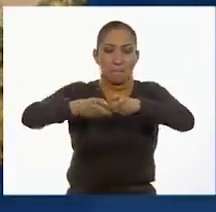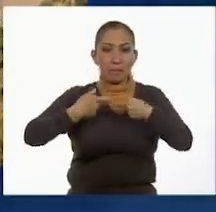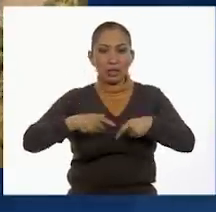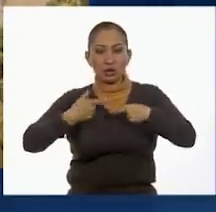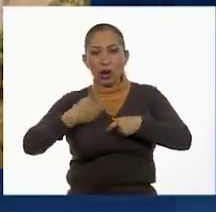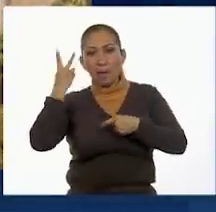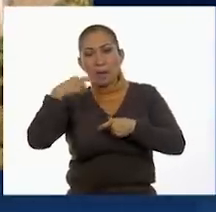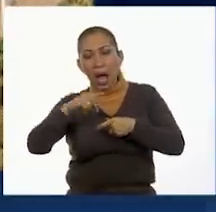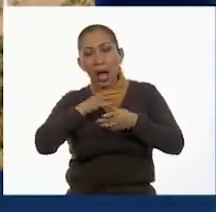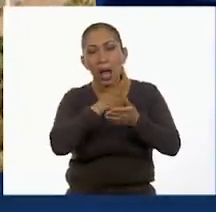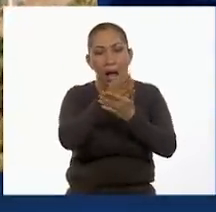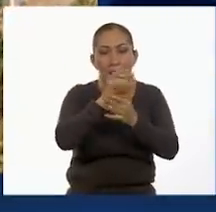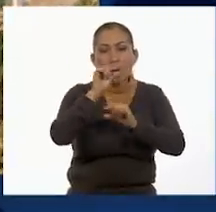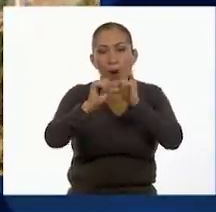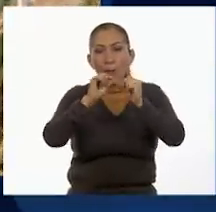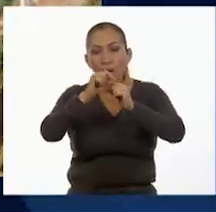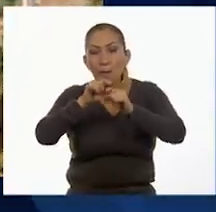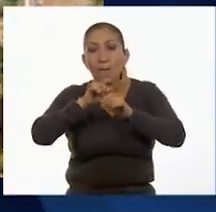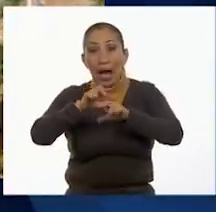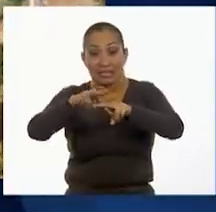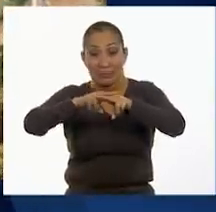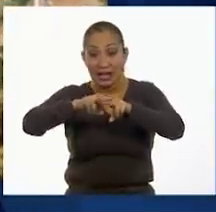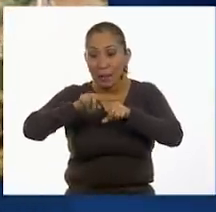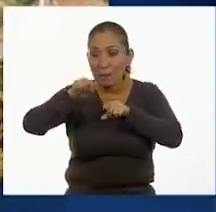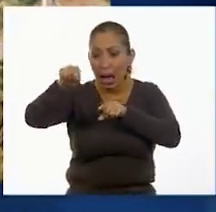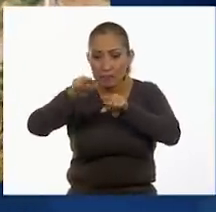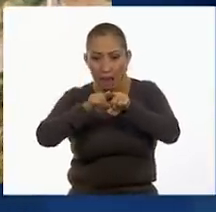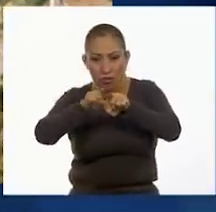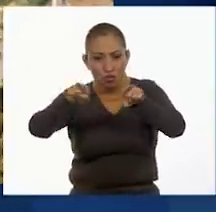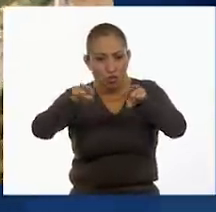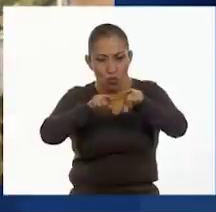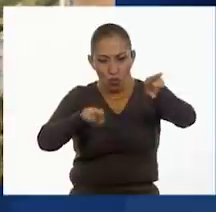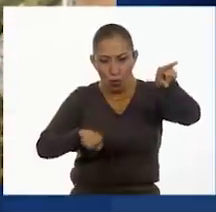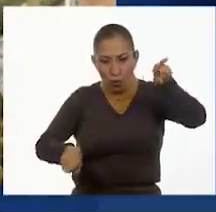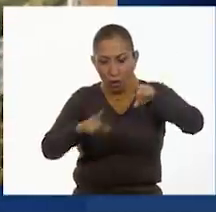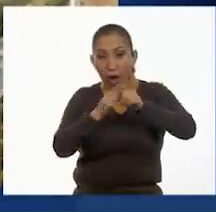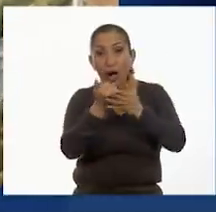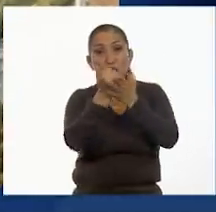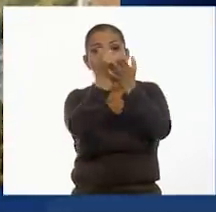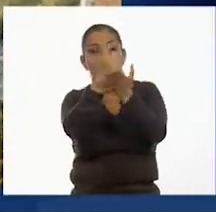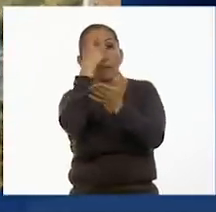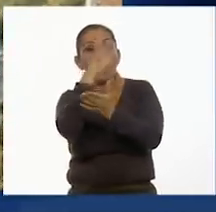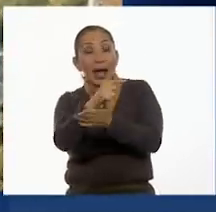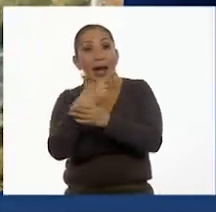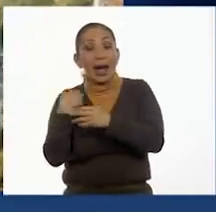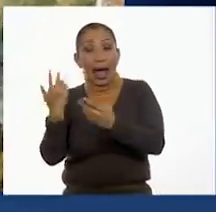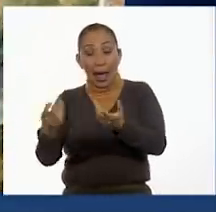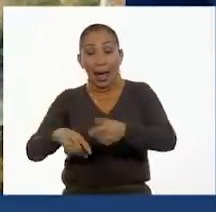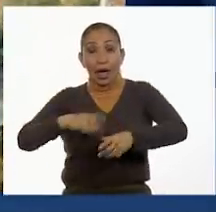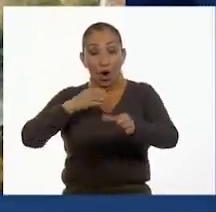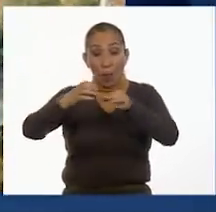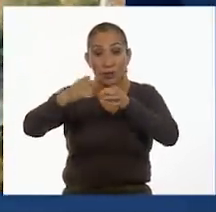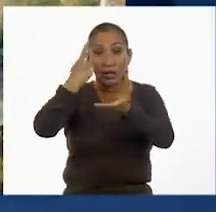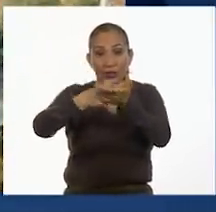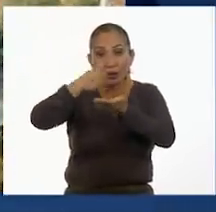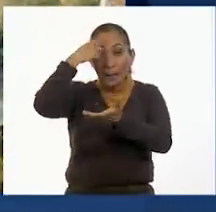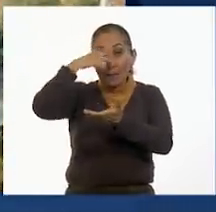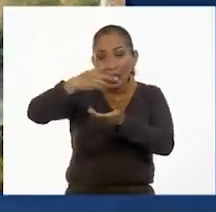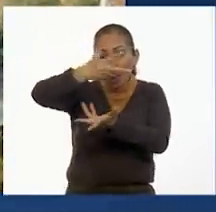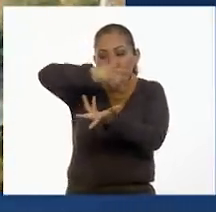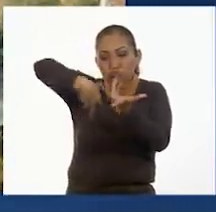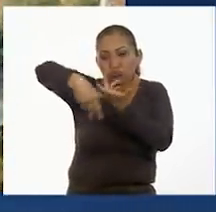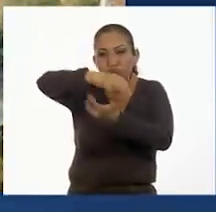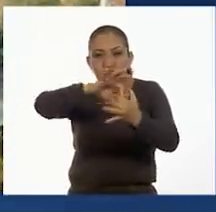poco a poco, conforme se fueron extendiendo las vías férreas, el ferrocarril contribuyó a que el mercado interno de nuestro país se